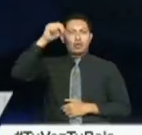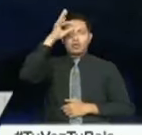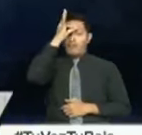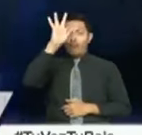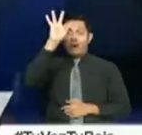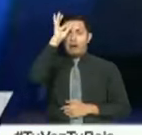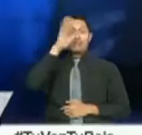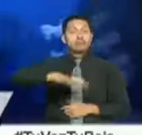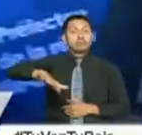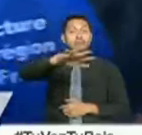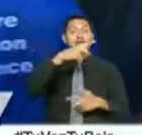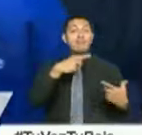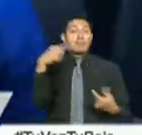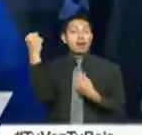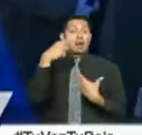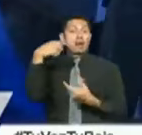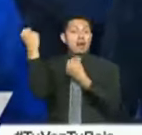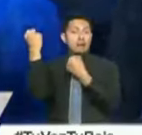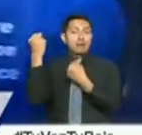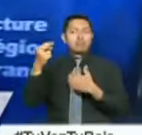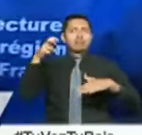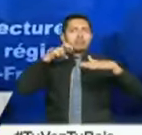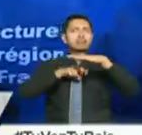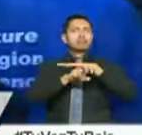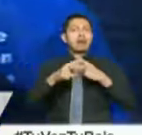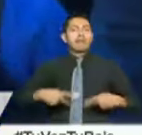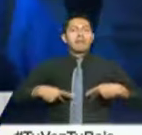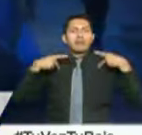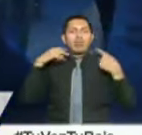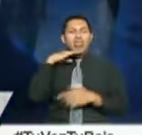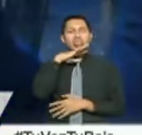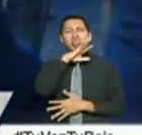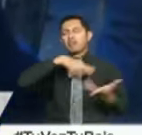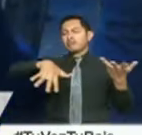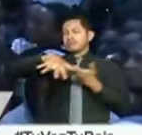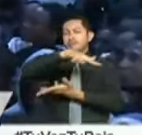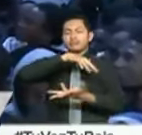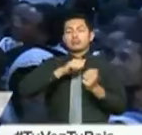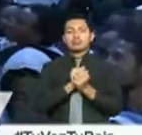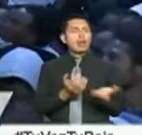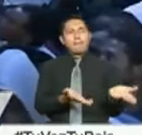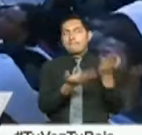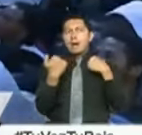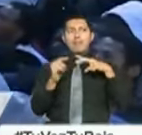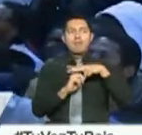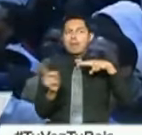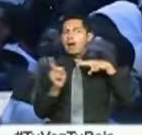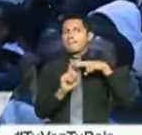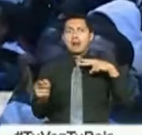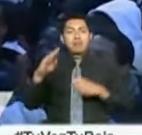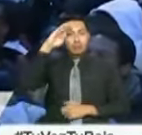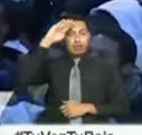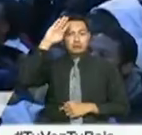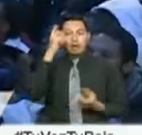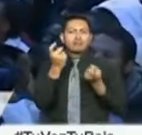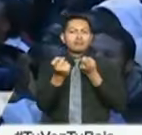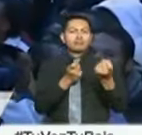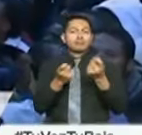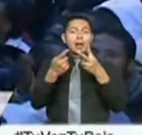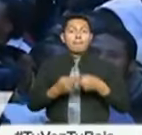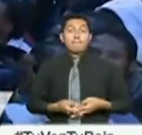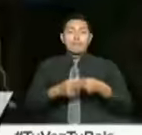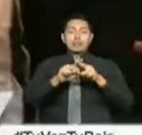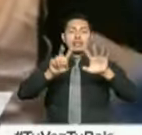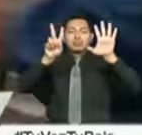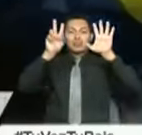migrantes vivían en malas condiciones. La evacuación, que se realizaba bajo un fuerte dispositivo policial, comenzó hacia las 7 de la